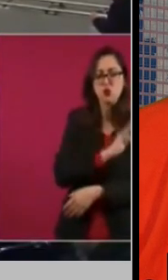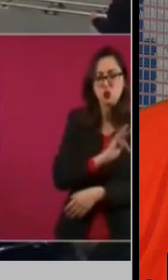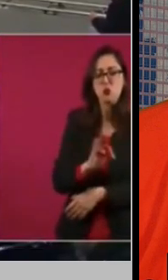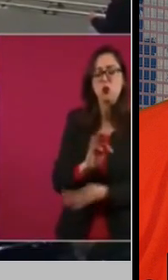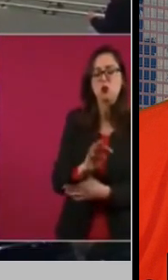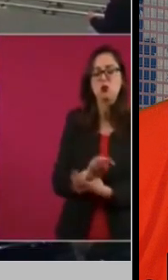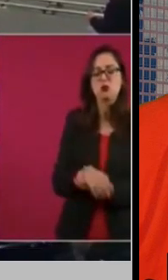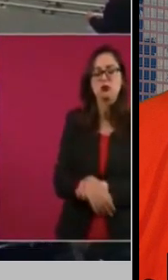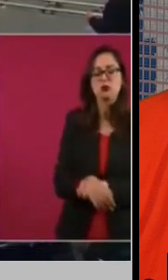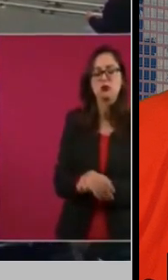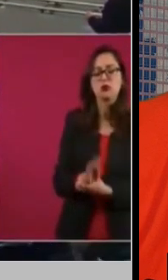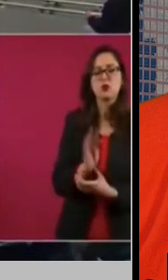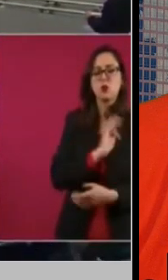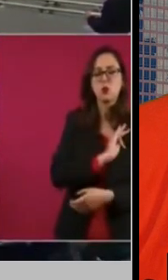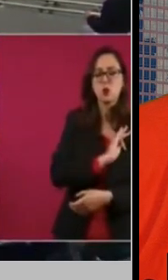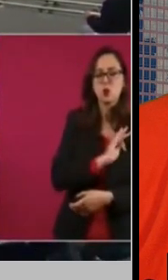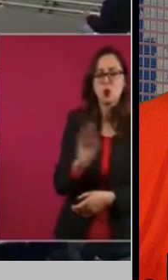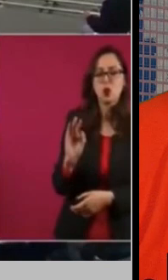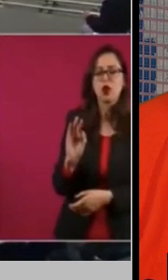podríamos